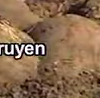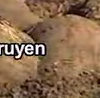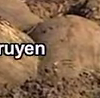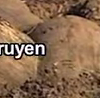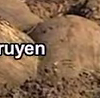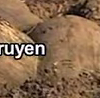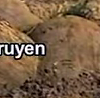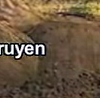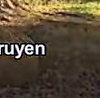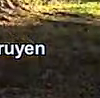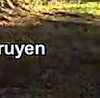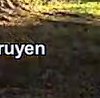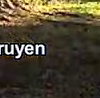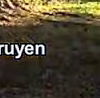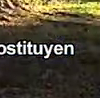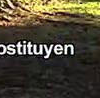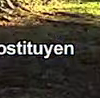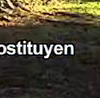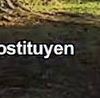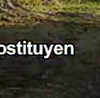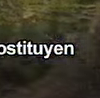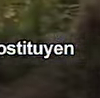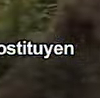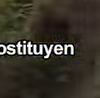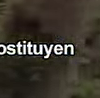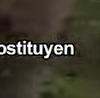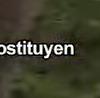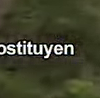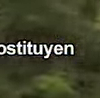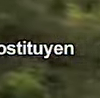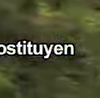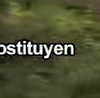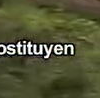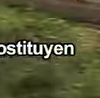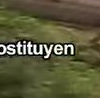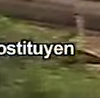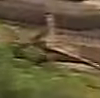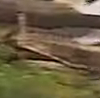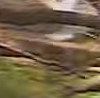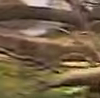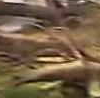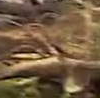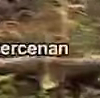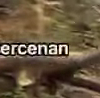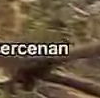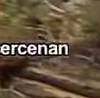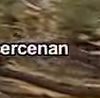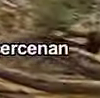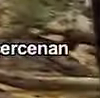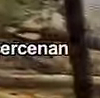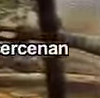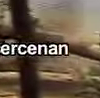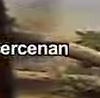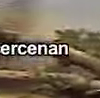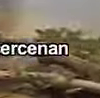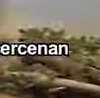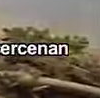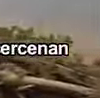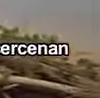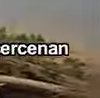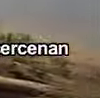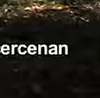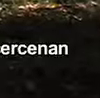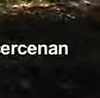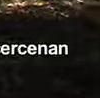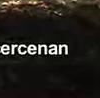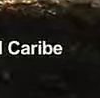hoy mis parques se destruyen. Mis aguas se roban y mis costas se prostituyen. Porque hoy mis refugios silvestres se